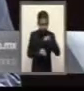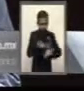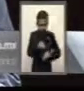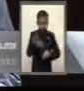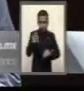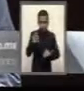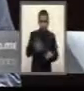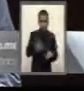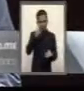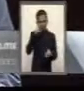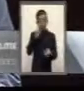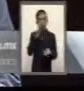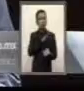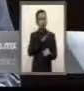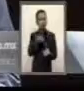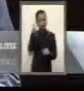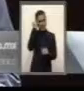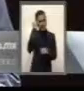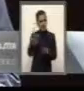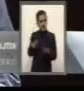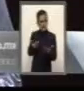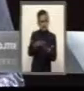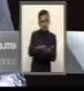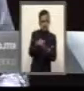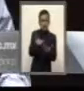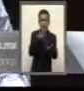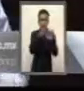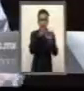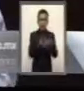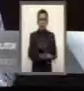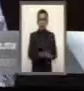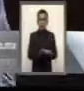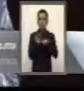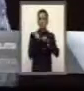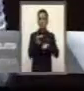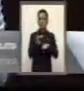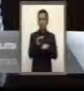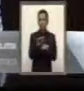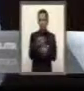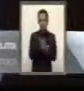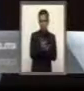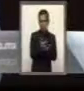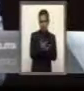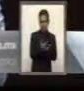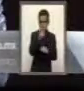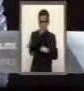el análisis de la iniciativa y minutas en materia de salario mínimo.